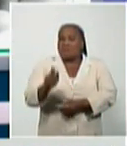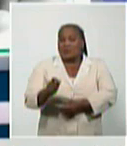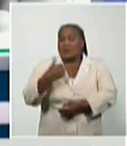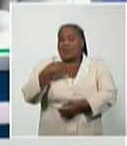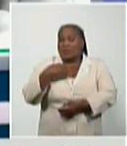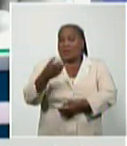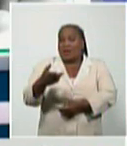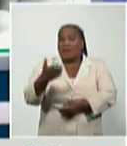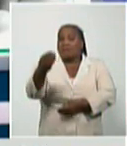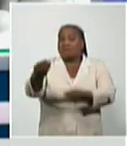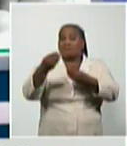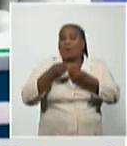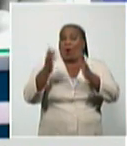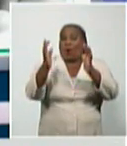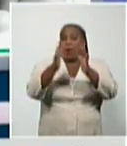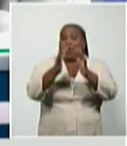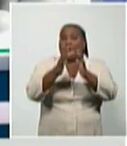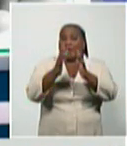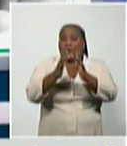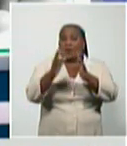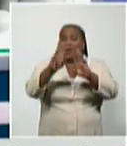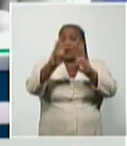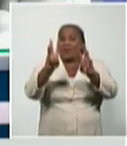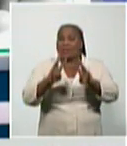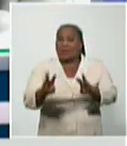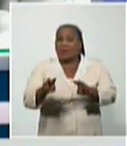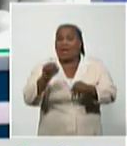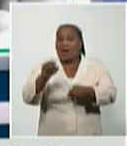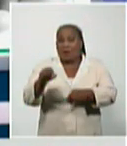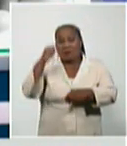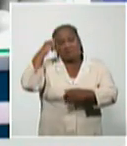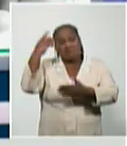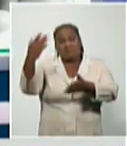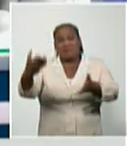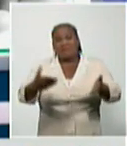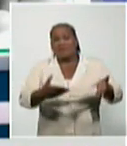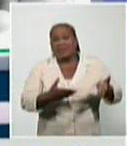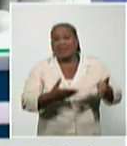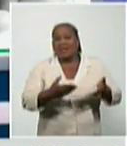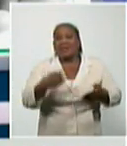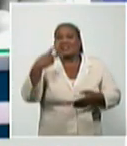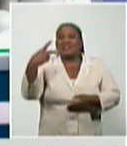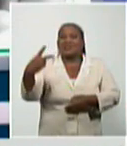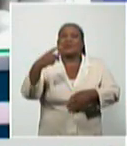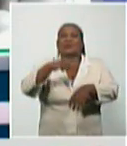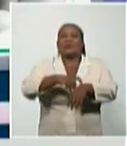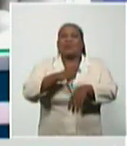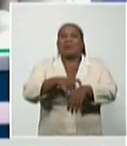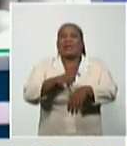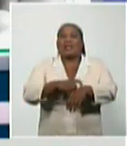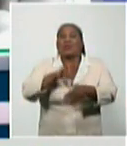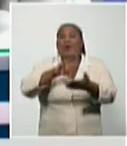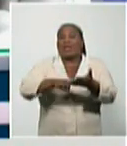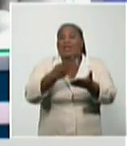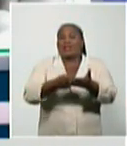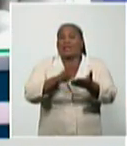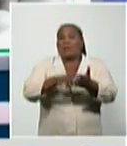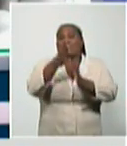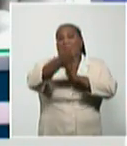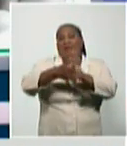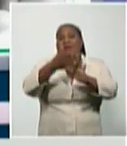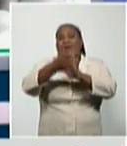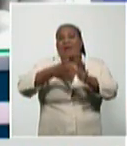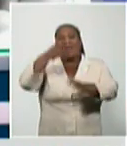correo de las redes sociales, le doy la bienvenida también en este segundo momento a la intérprete de lengua de señas,